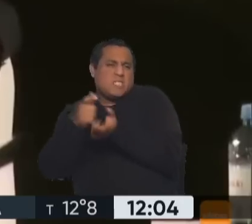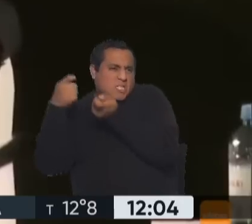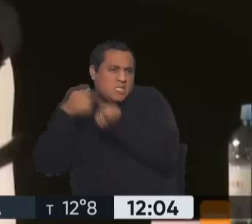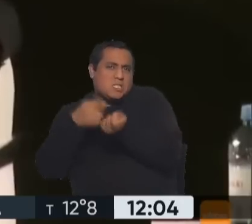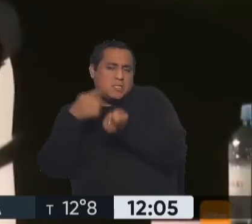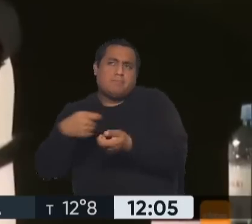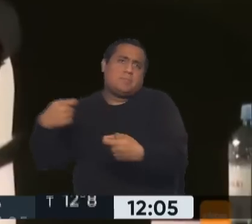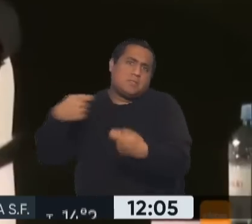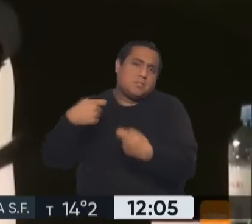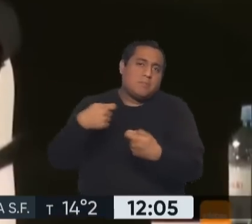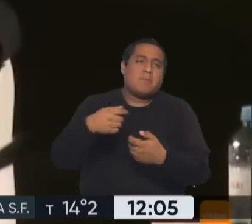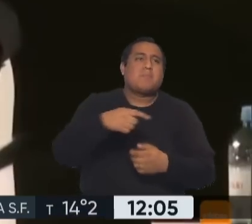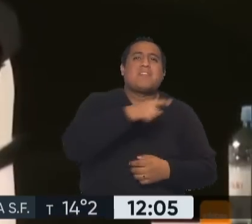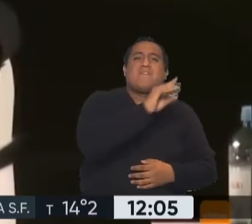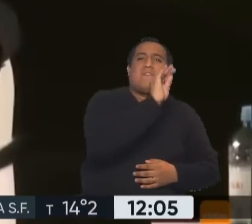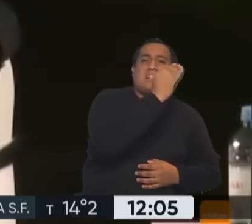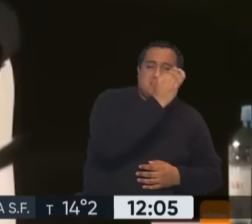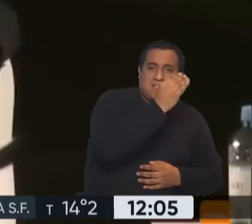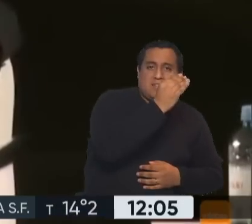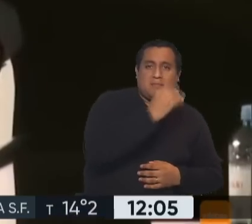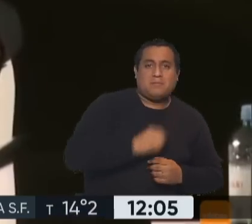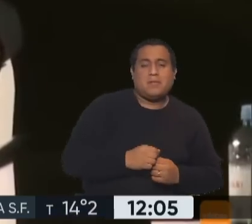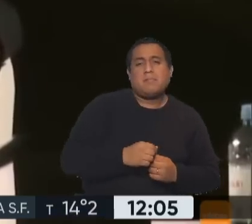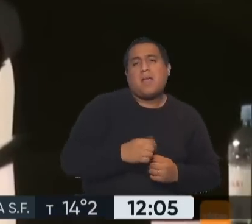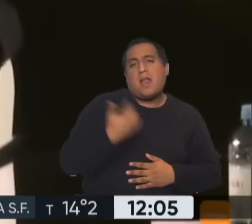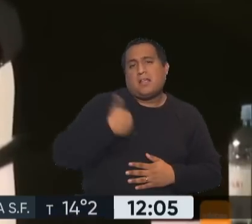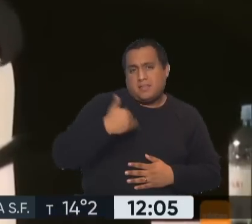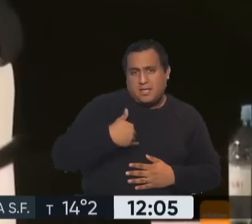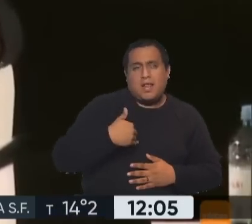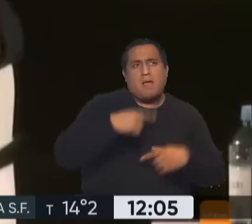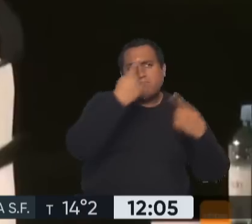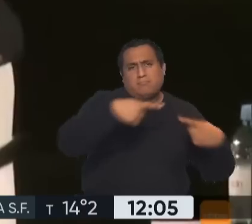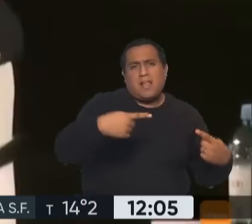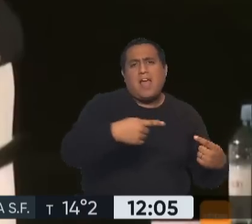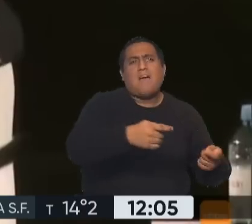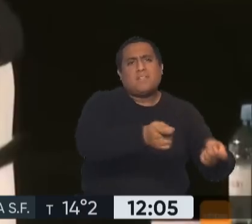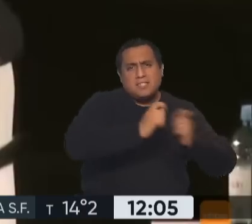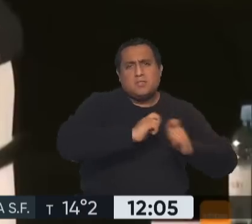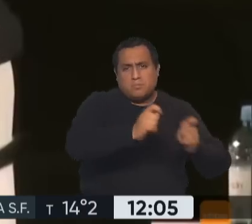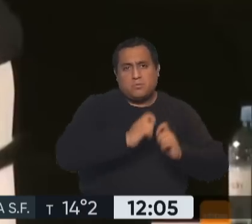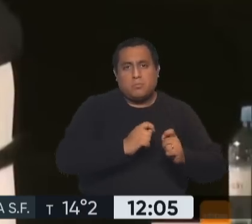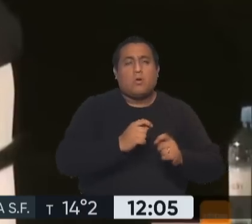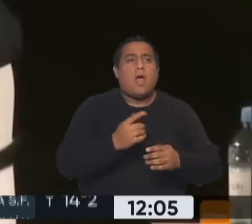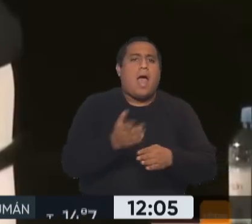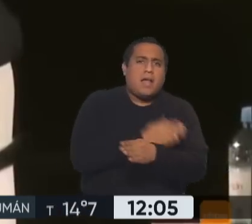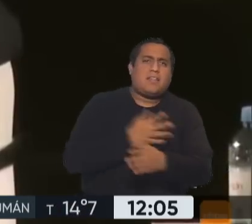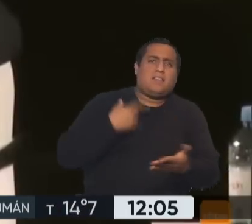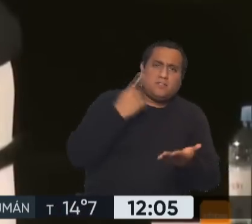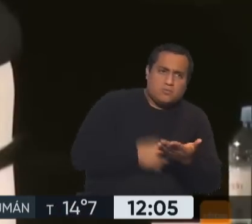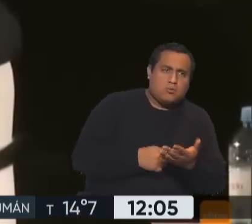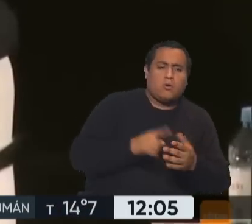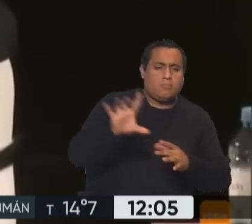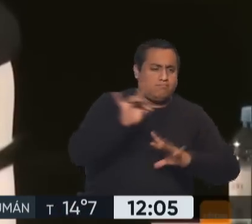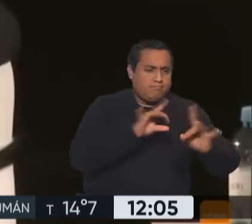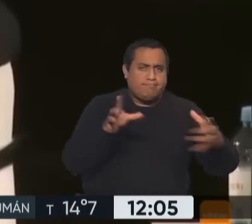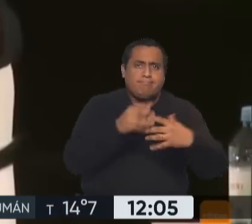de abastecimiento de Brasil en Argentina, anticipando decisiones, tomando personal clave y